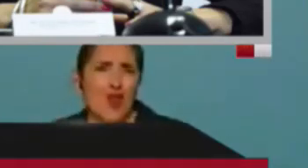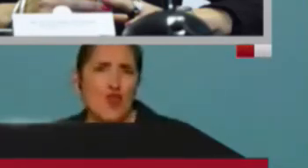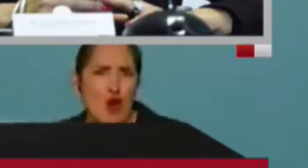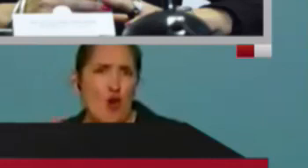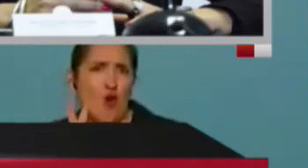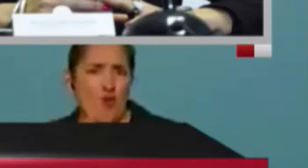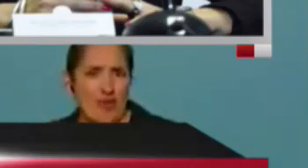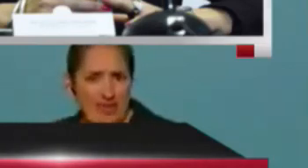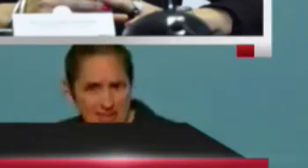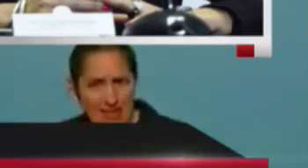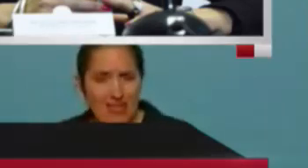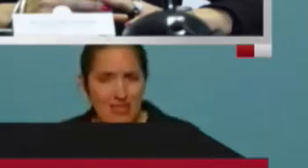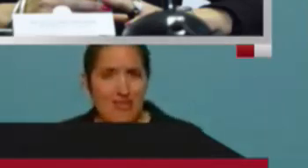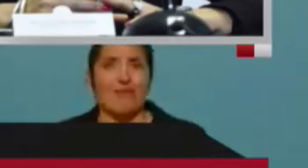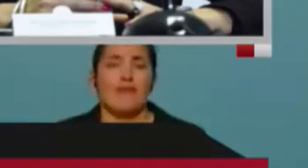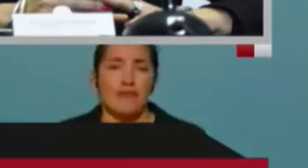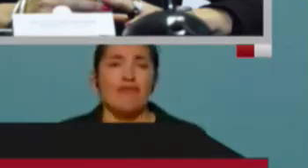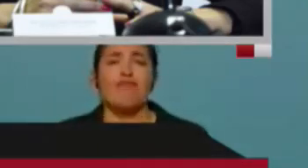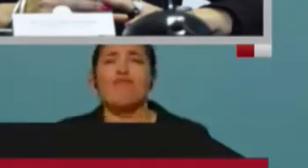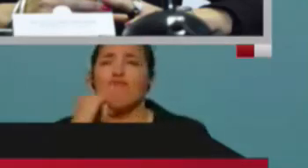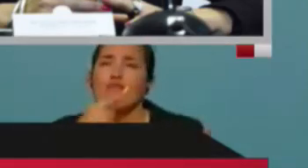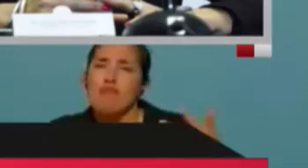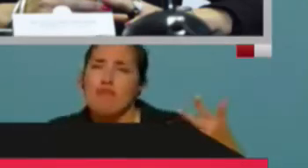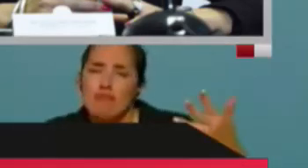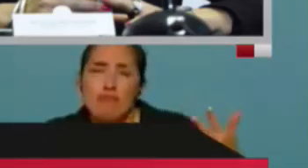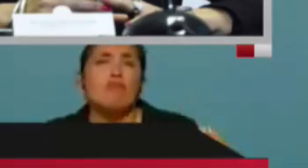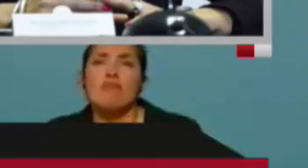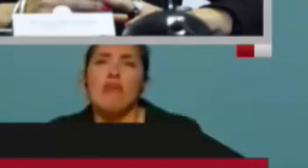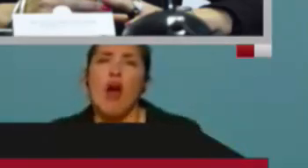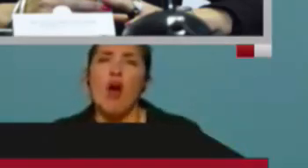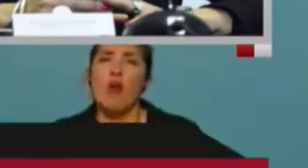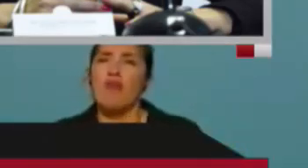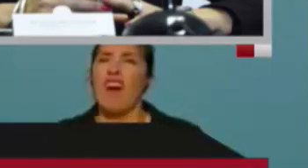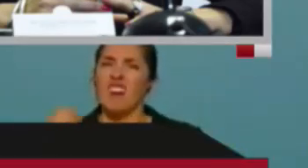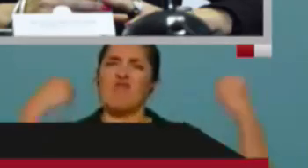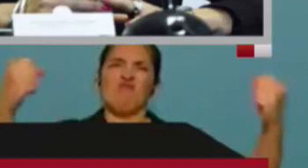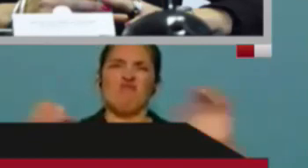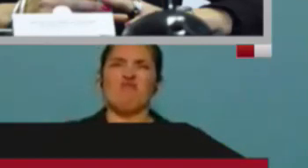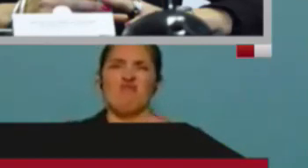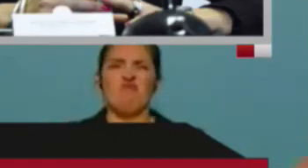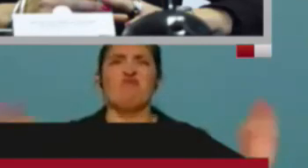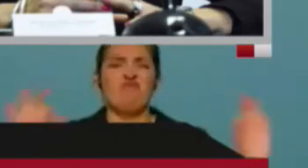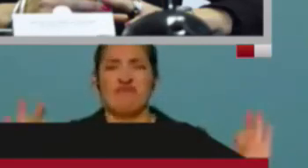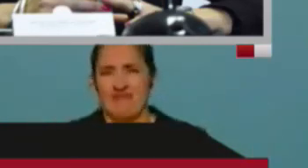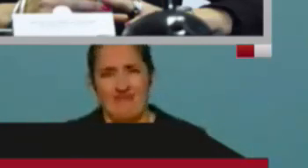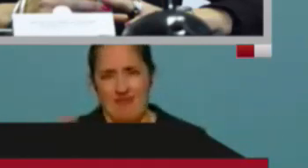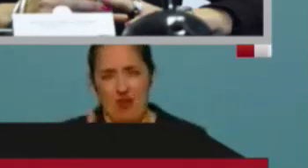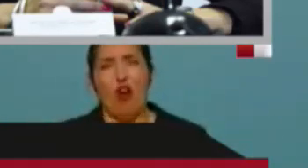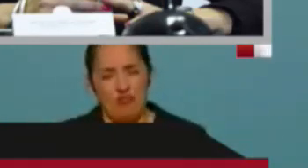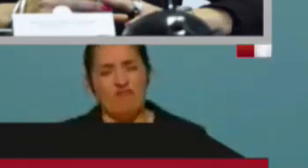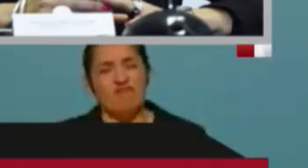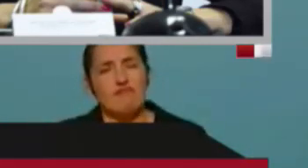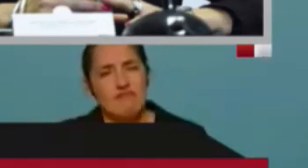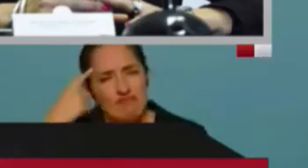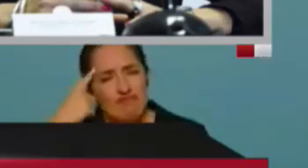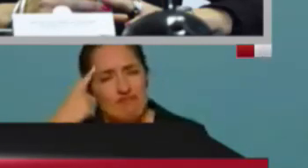hace al Estado, sino también a una sociedad que culturalmente no tolere más este tipo